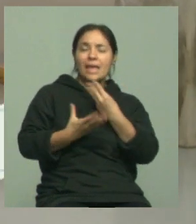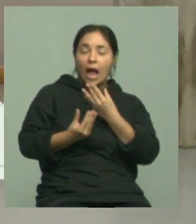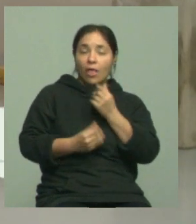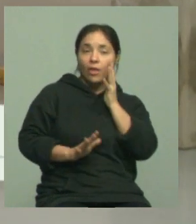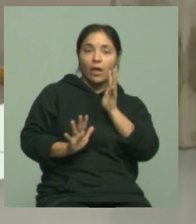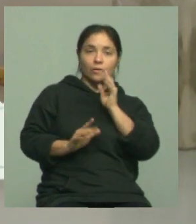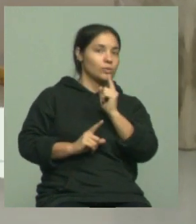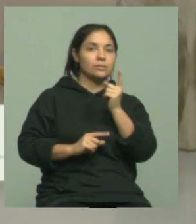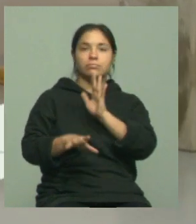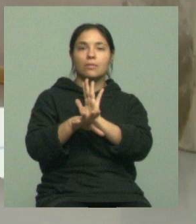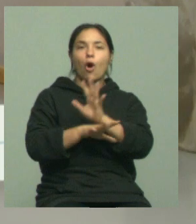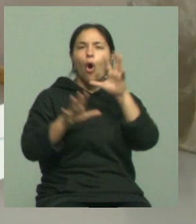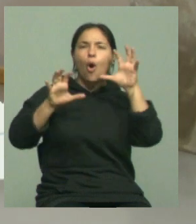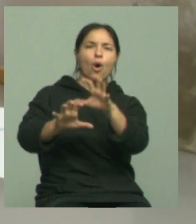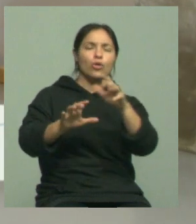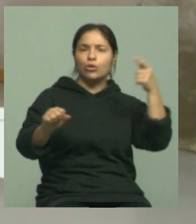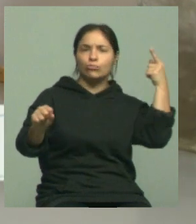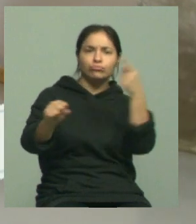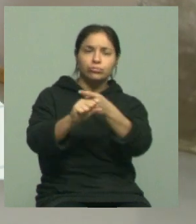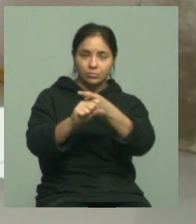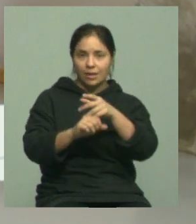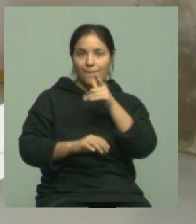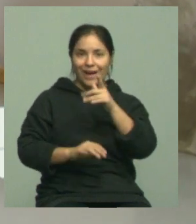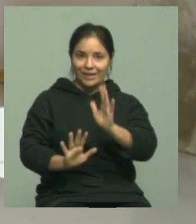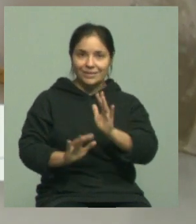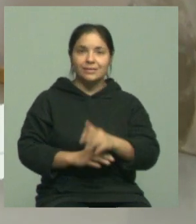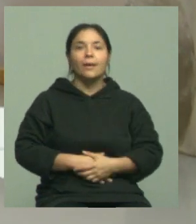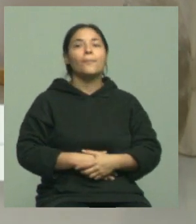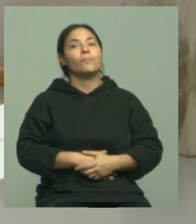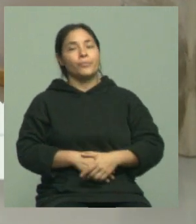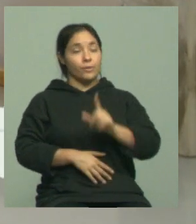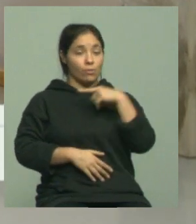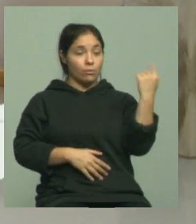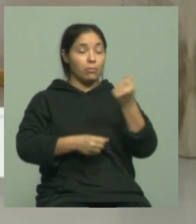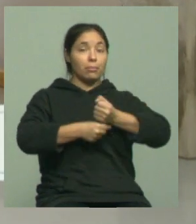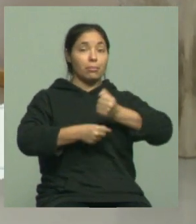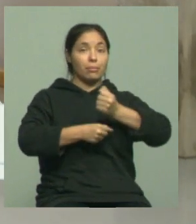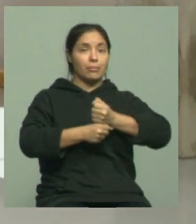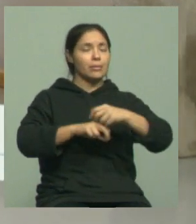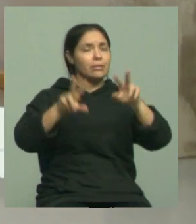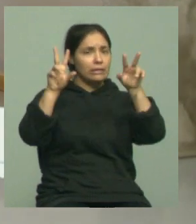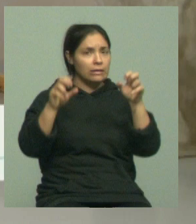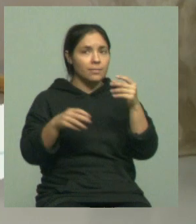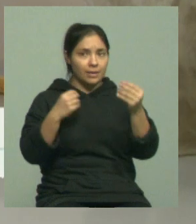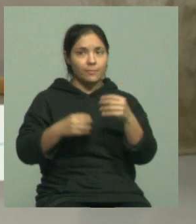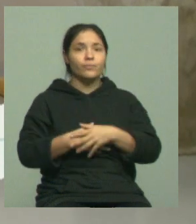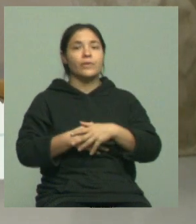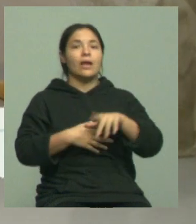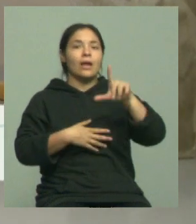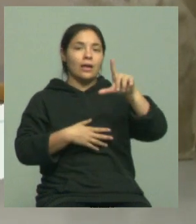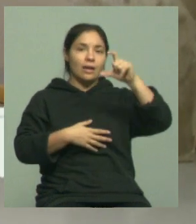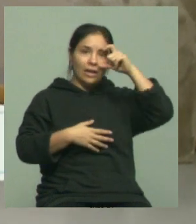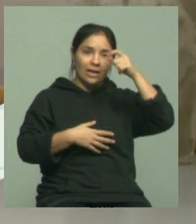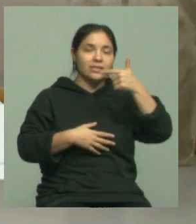odio. De odio. ¿No? Entonces, estamos intentando, quienes trabajamos estos temas, hablar de lesbo-odio,